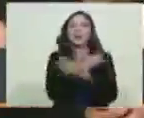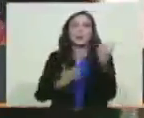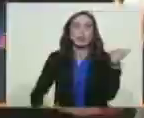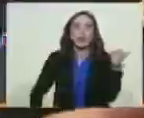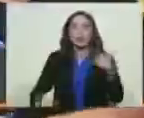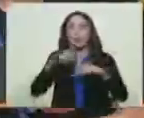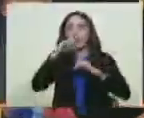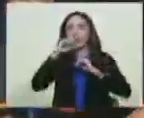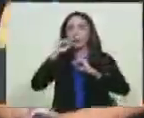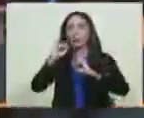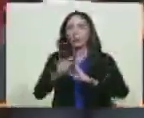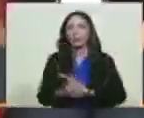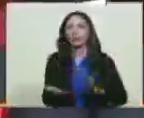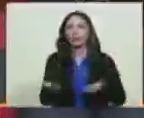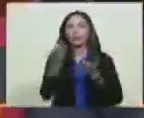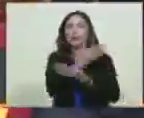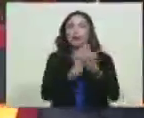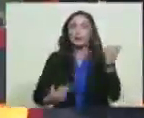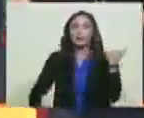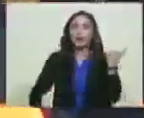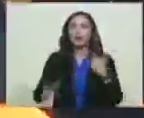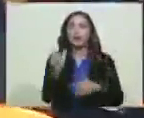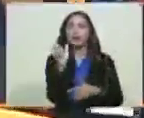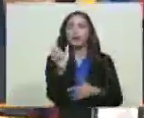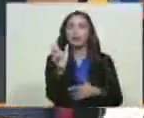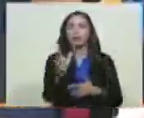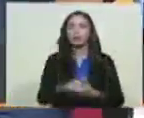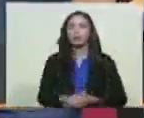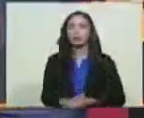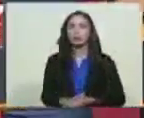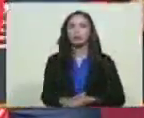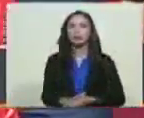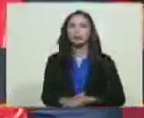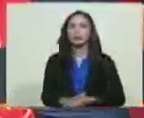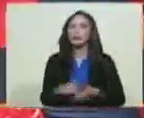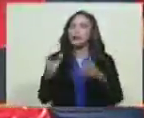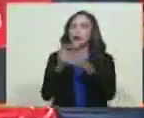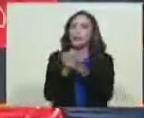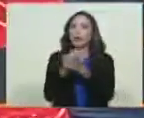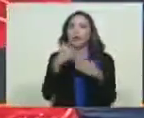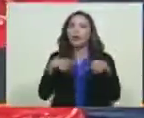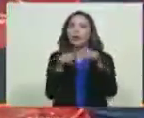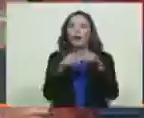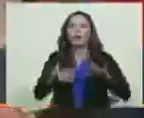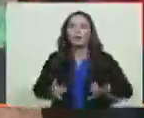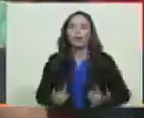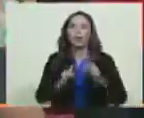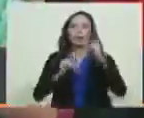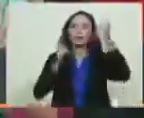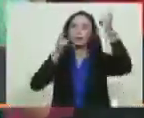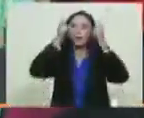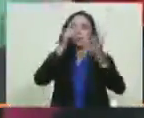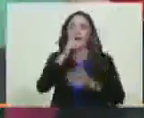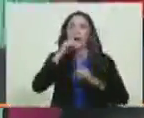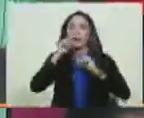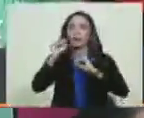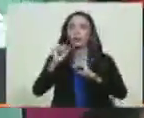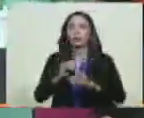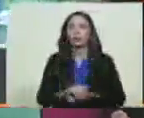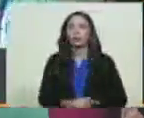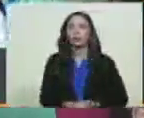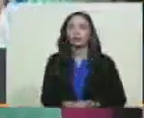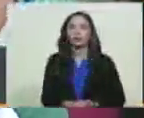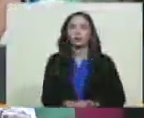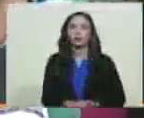presidente de la juventud al compañero dijo de chávez nicolás maduro moros